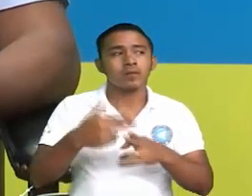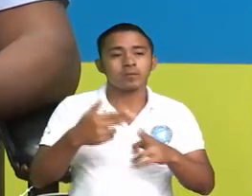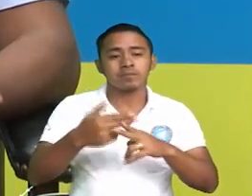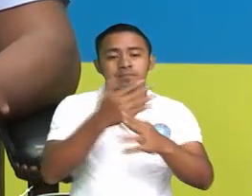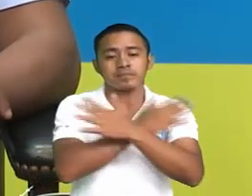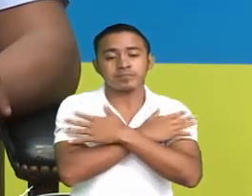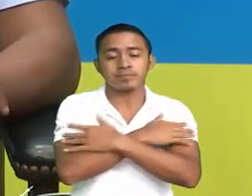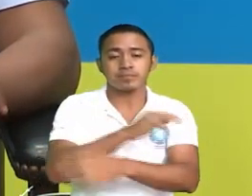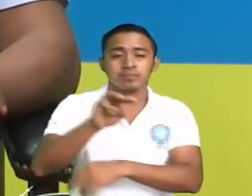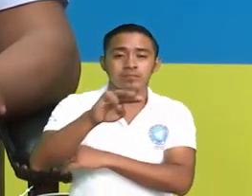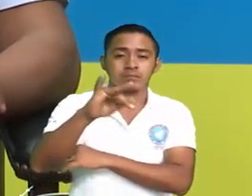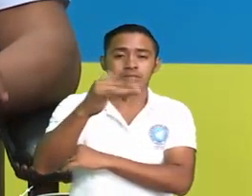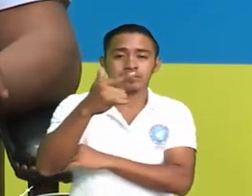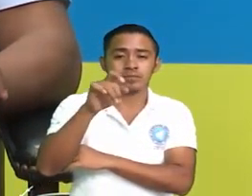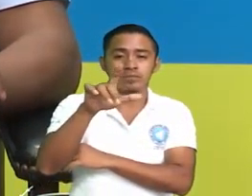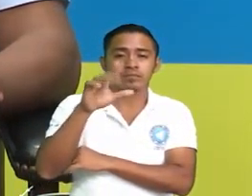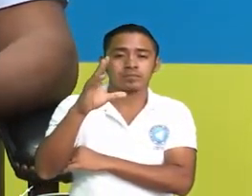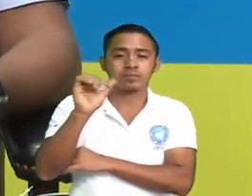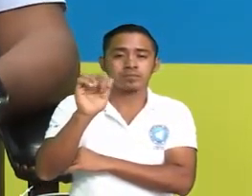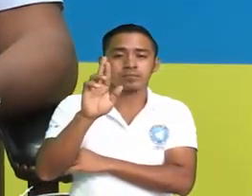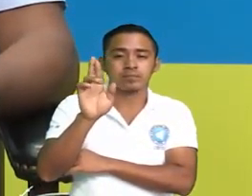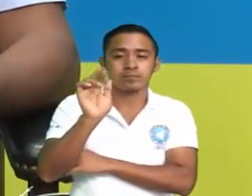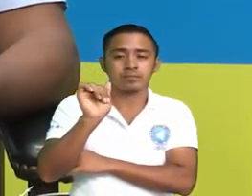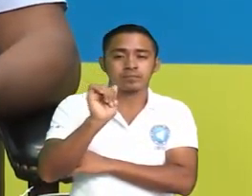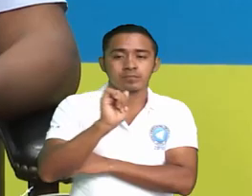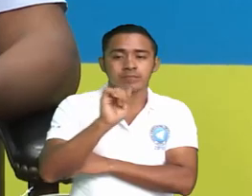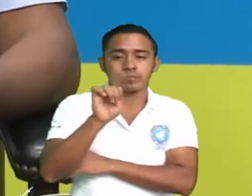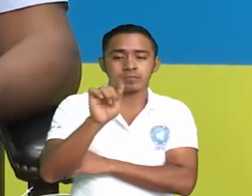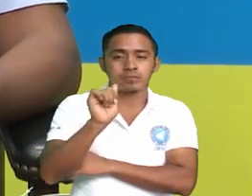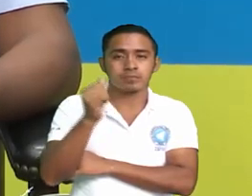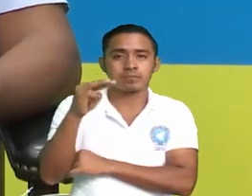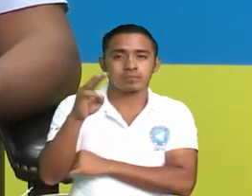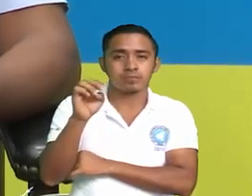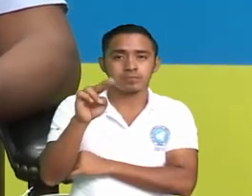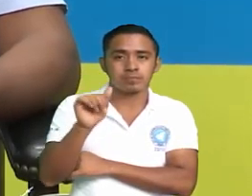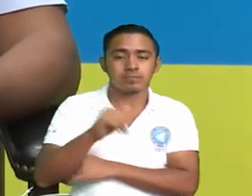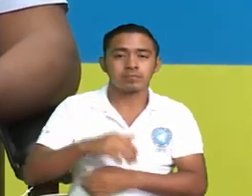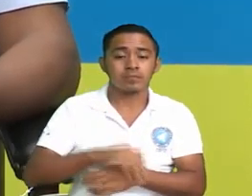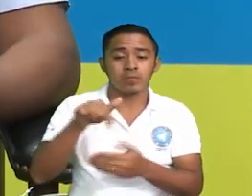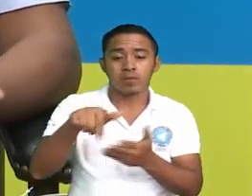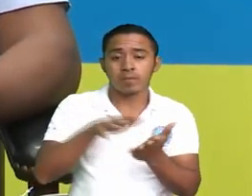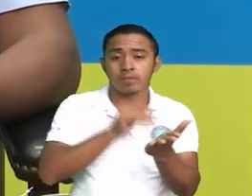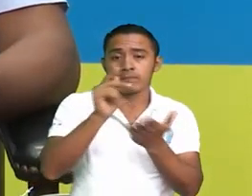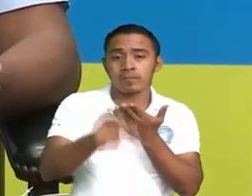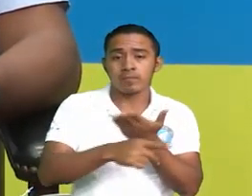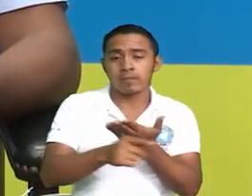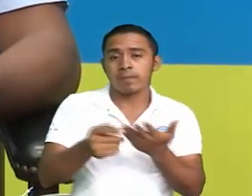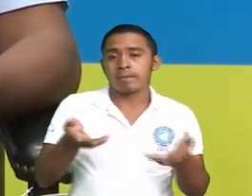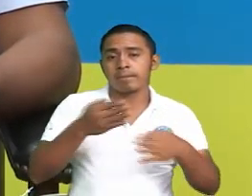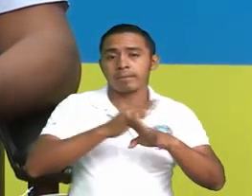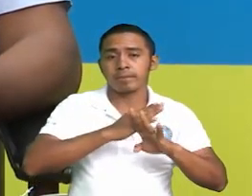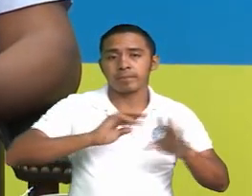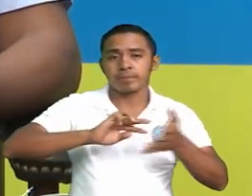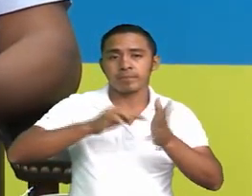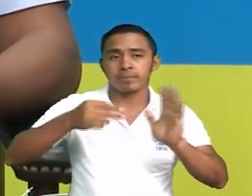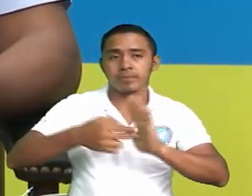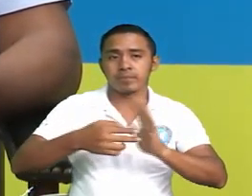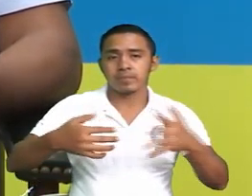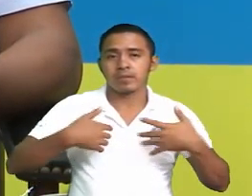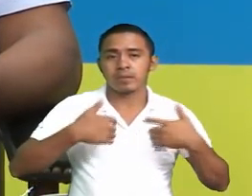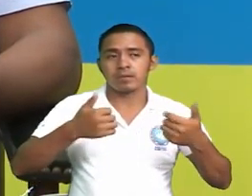Miguel Carranza Mena y les doy la bienvenida a su programa Prevenir es Salud. El día de hoy vamos a estar conversando sobre un